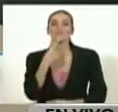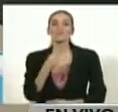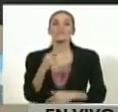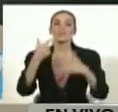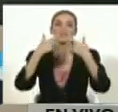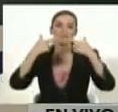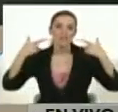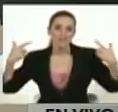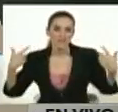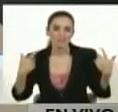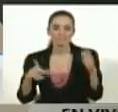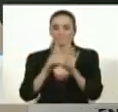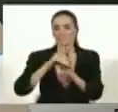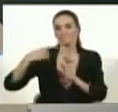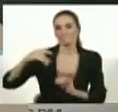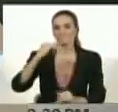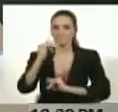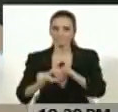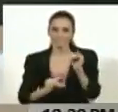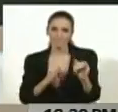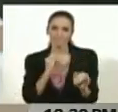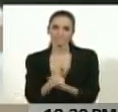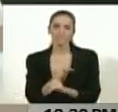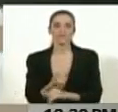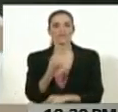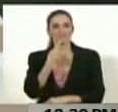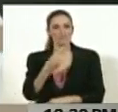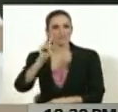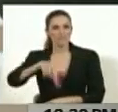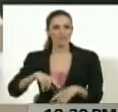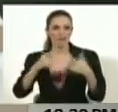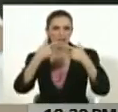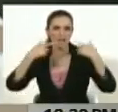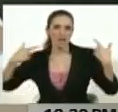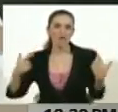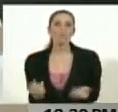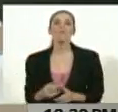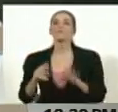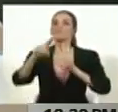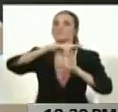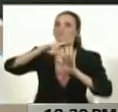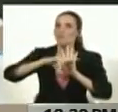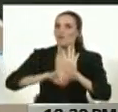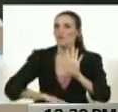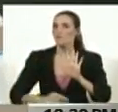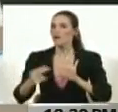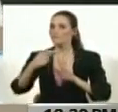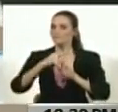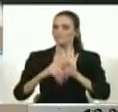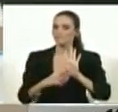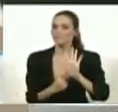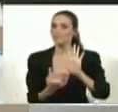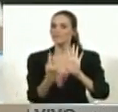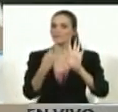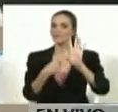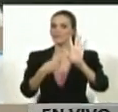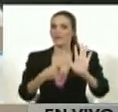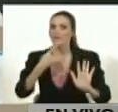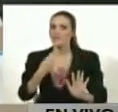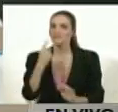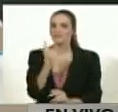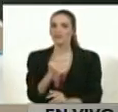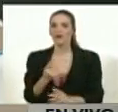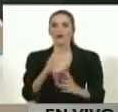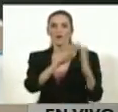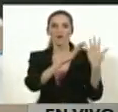lenguaje del derecho internacional estamos hablando en el lenguaje de las normas Y principi que debe inspirar a la